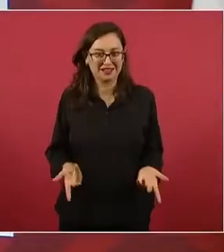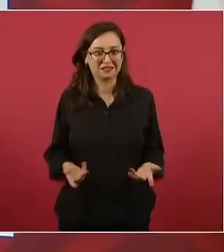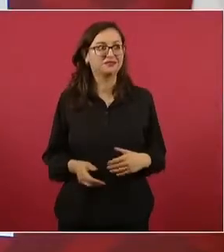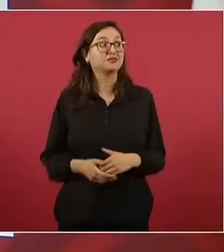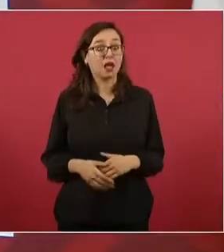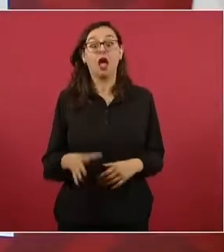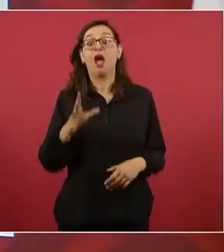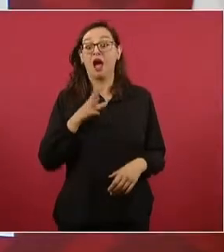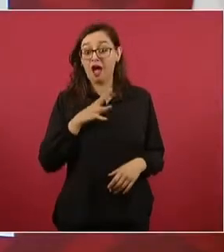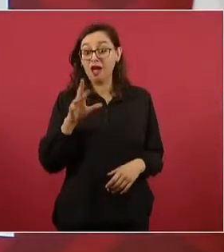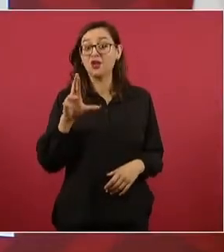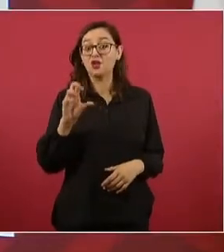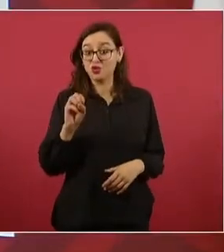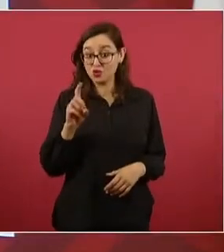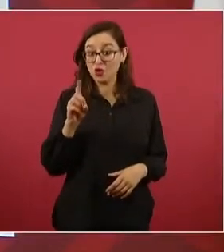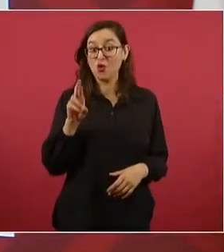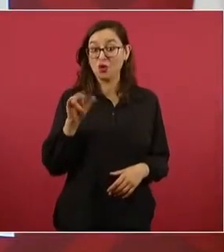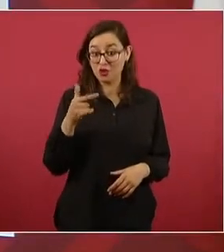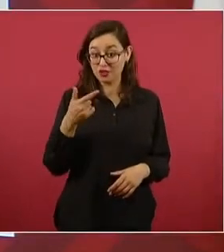Rodríguez,